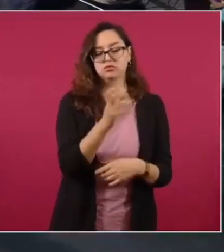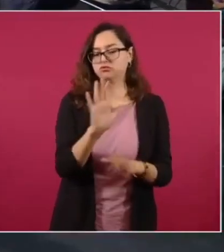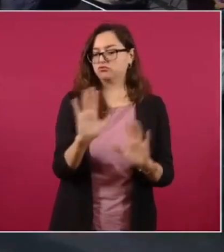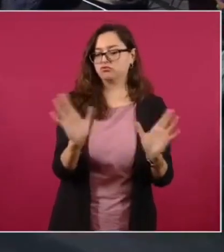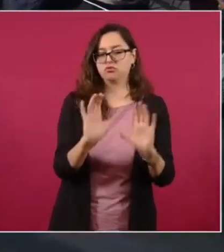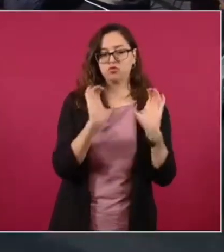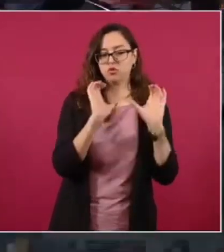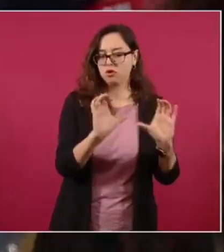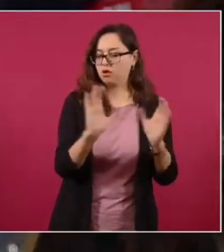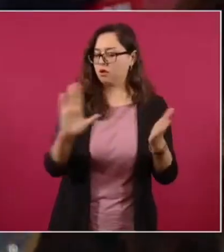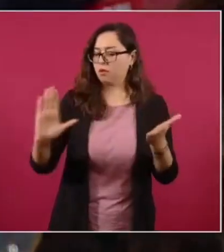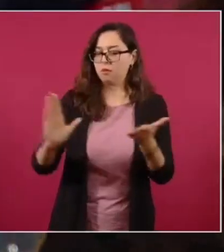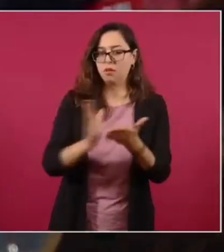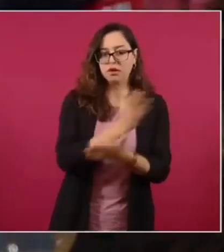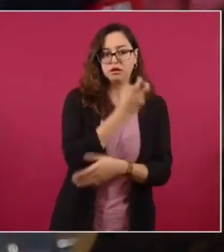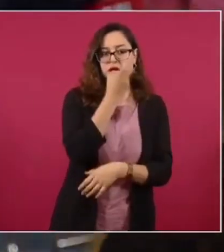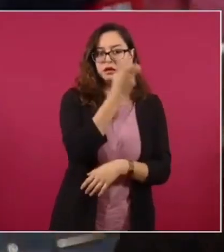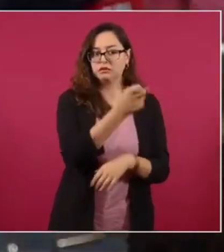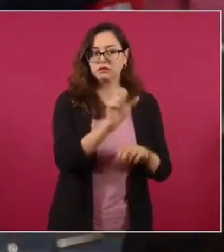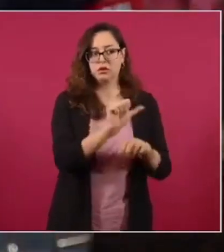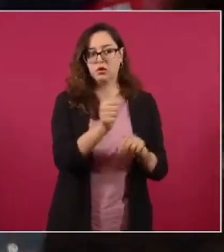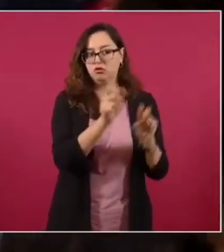Ese es otro tema.